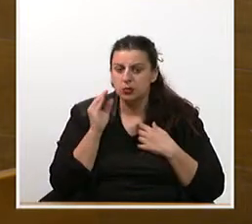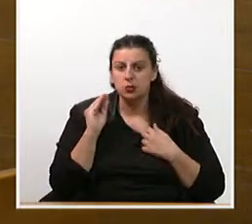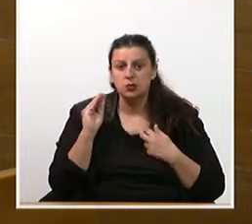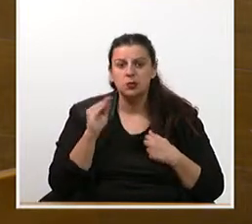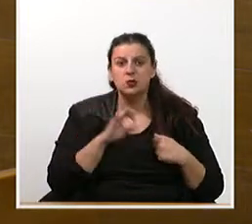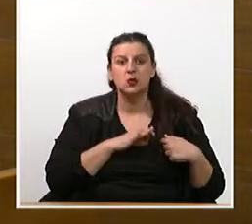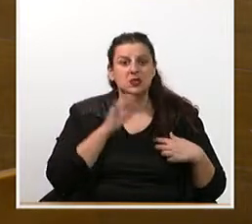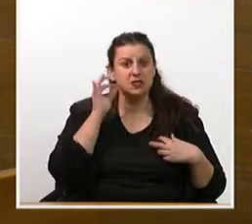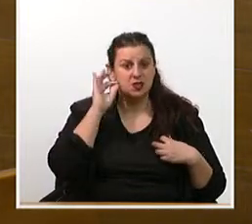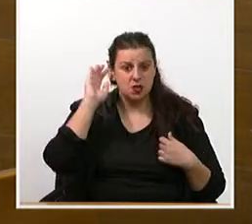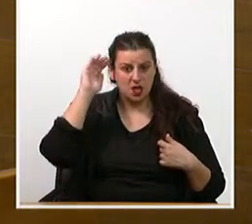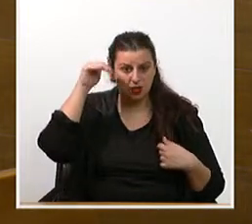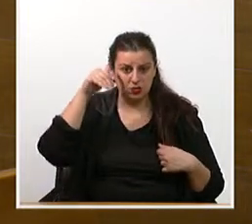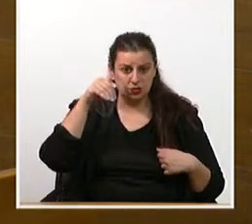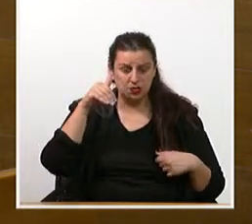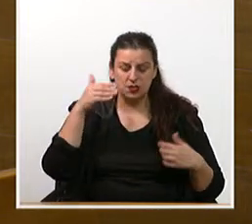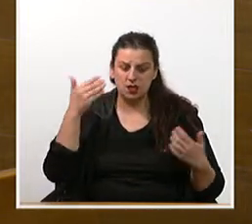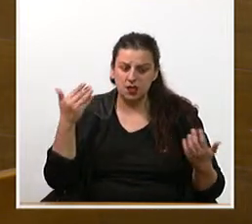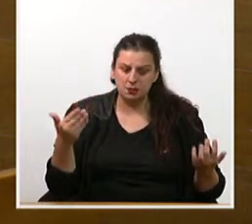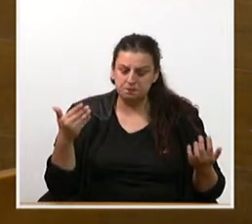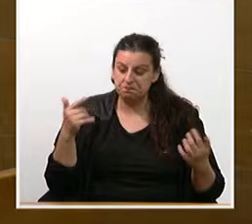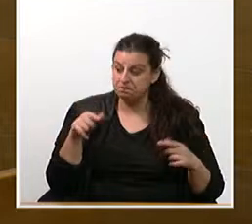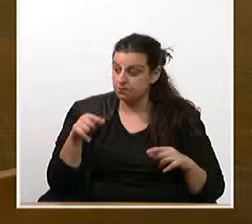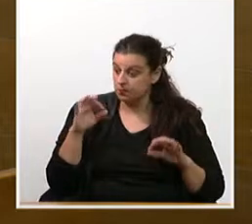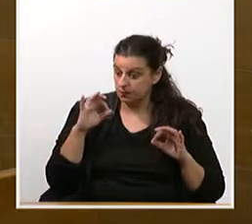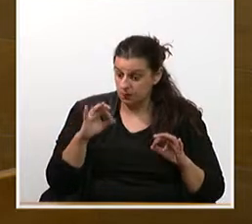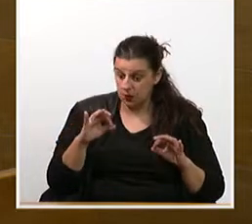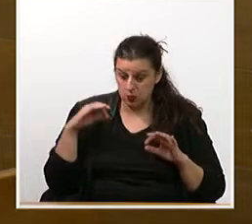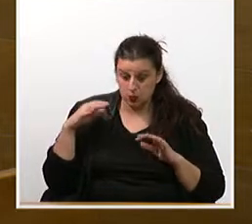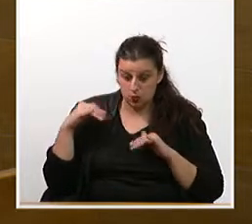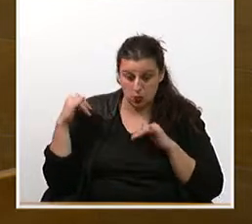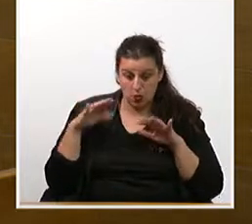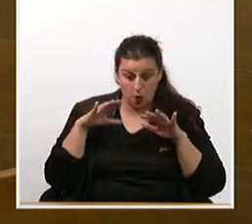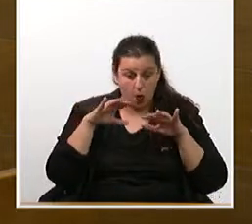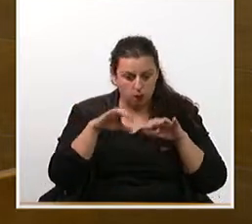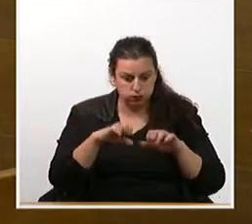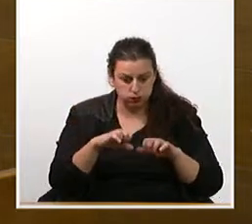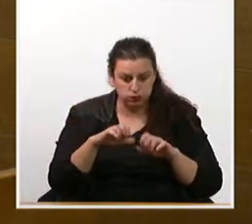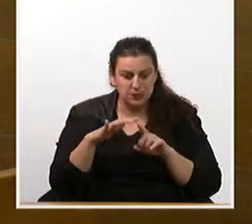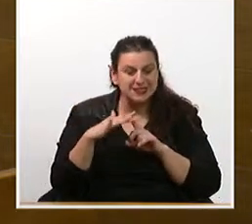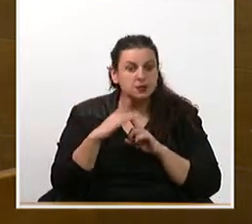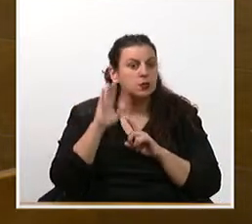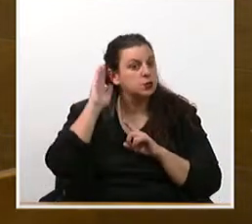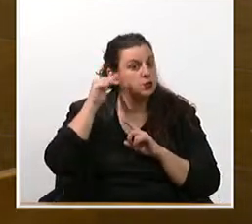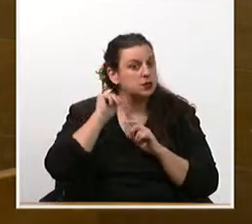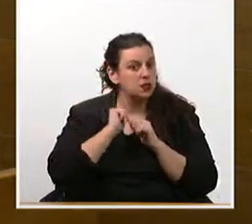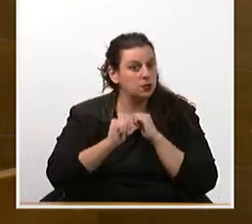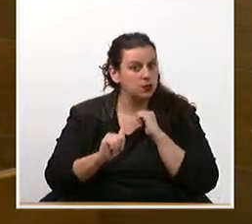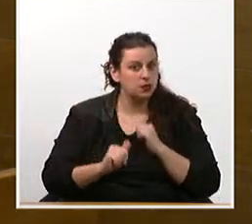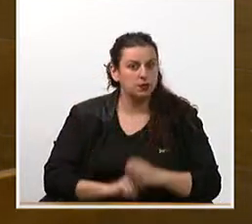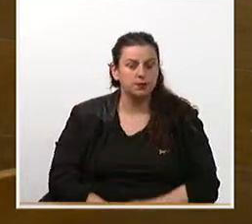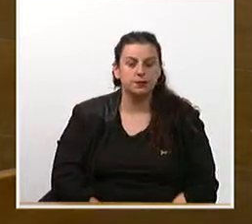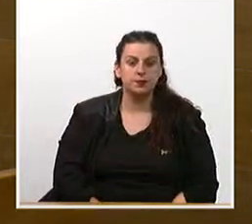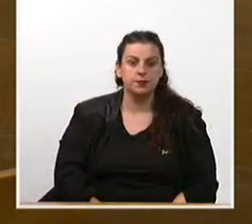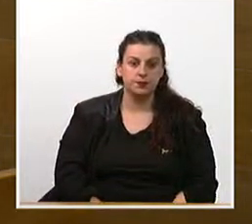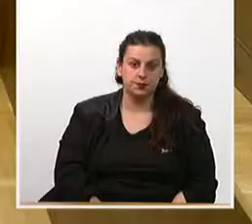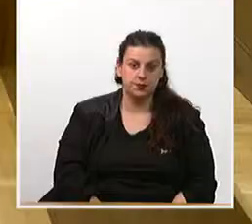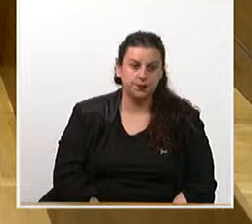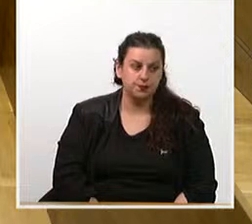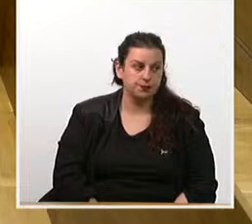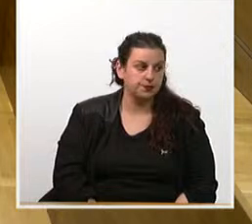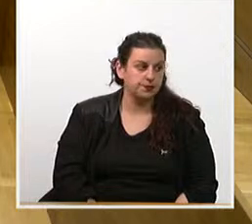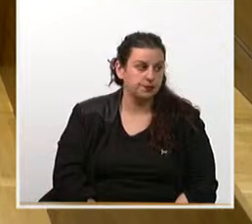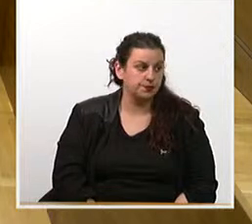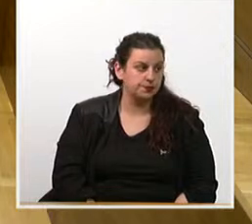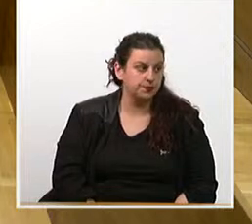consellera cómo encontró la consellería que usted dirige Cuando tomé posesión Muchas gracias muchas